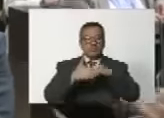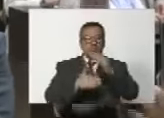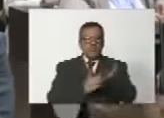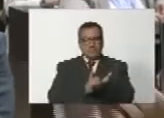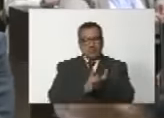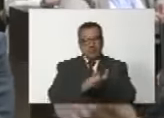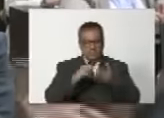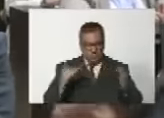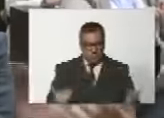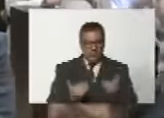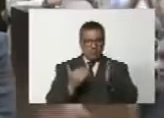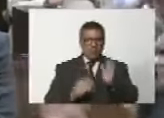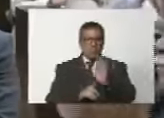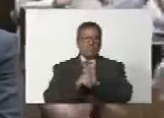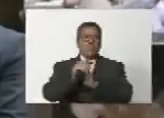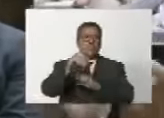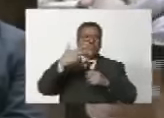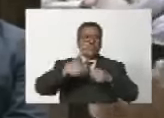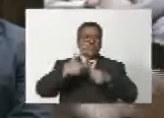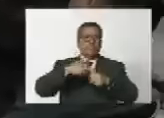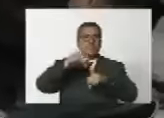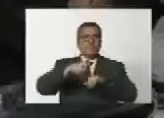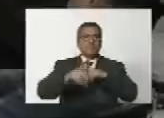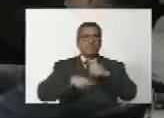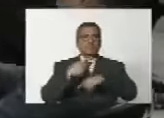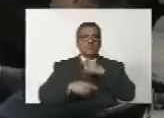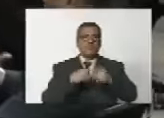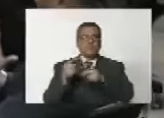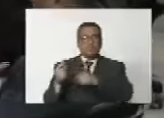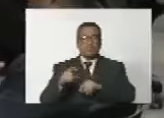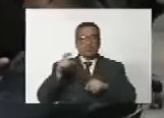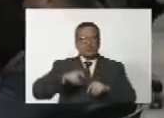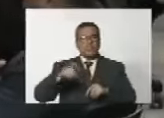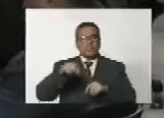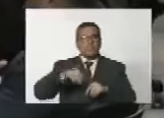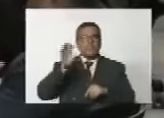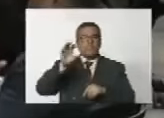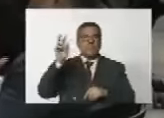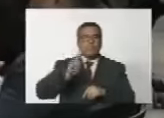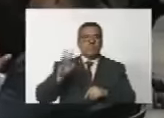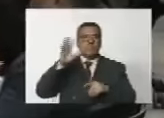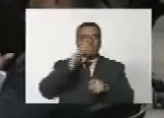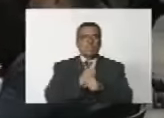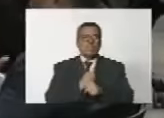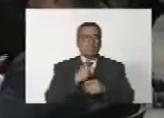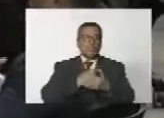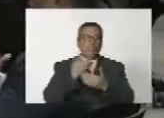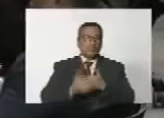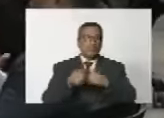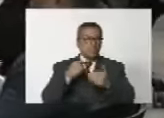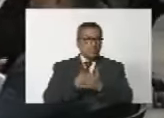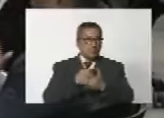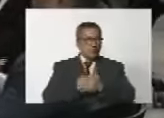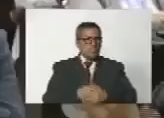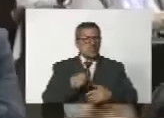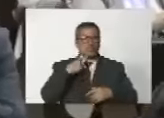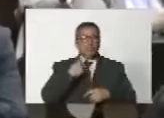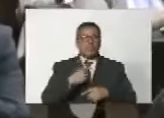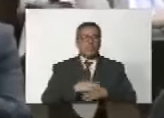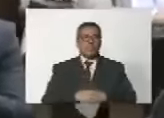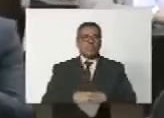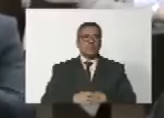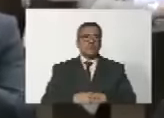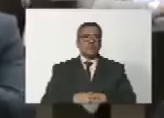a seguir aumentando la producción de petróleo para generar la riqueza que requiere el país en función de los planes de inversión. Así que pedimos